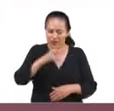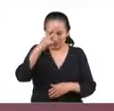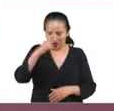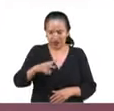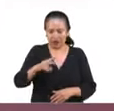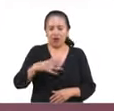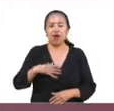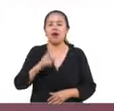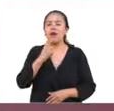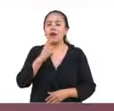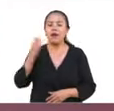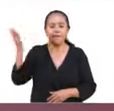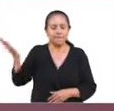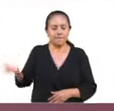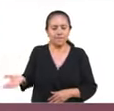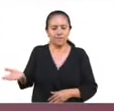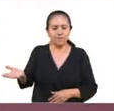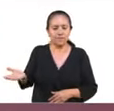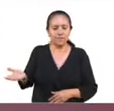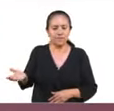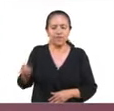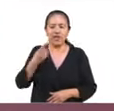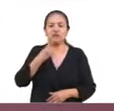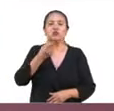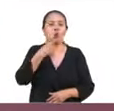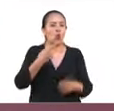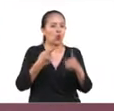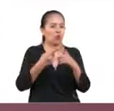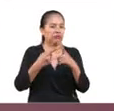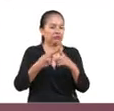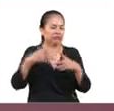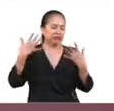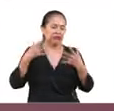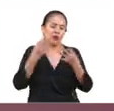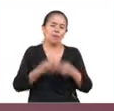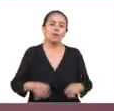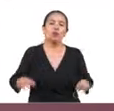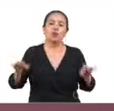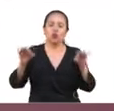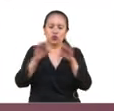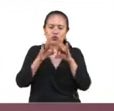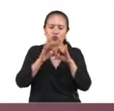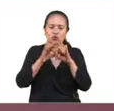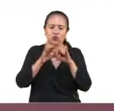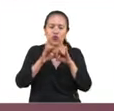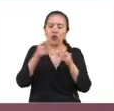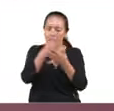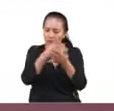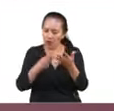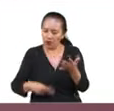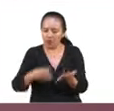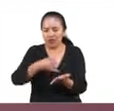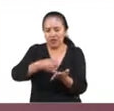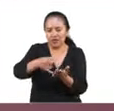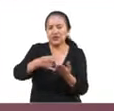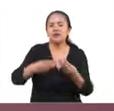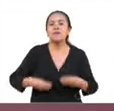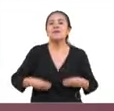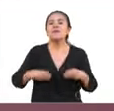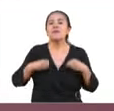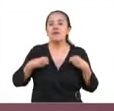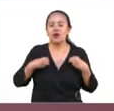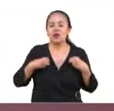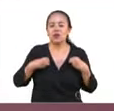El presidente nos ha dejado tareas muy importantes. Sembrando Vida es el programa